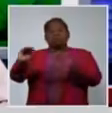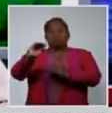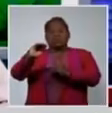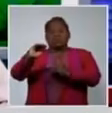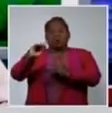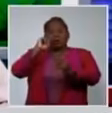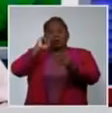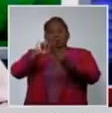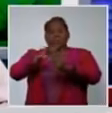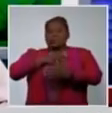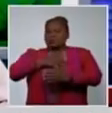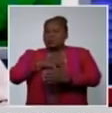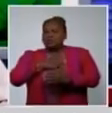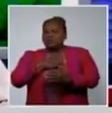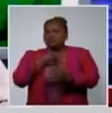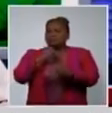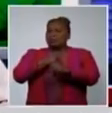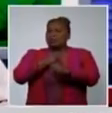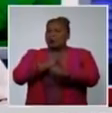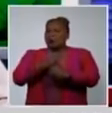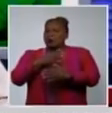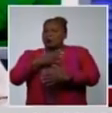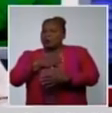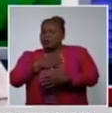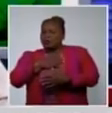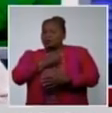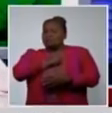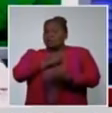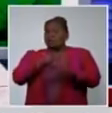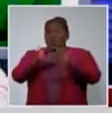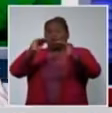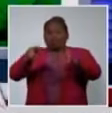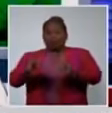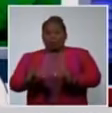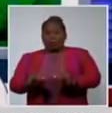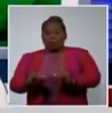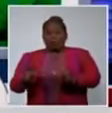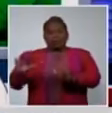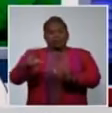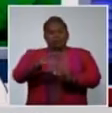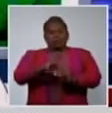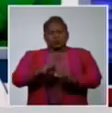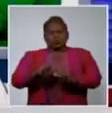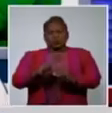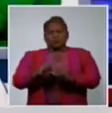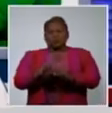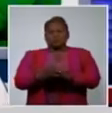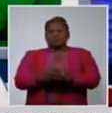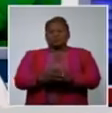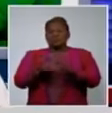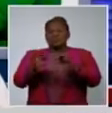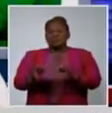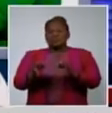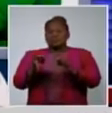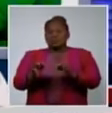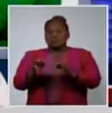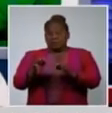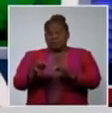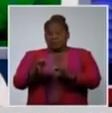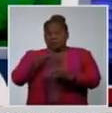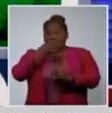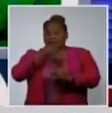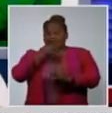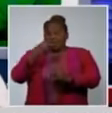nuestros objetivos que indiscutiblemente será el del gato siempre mencionando las dos personas que se